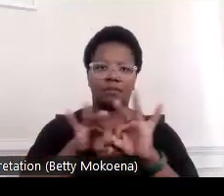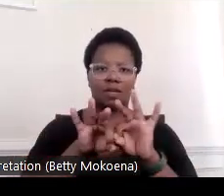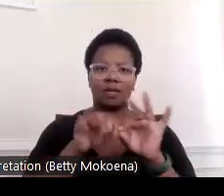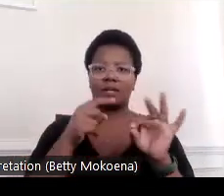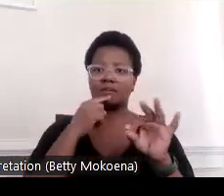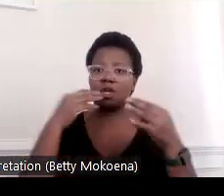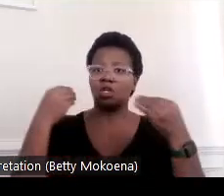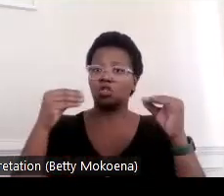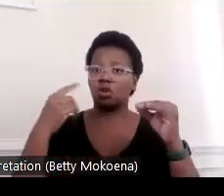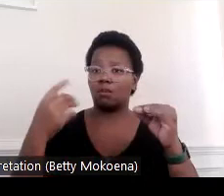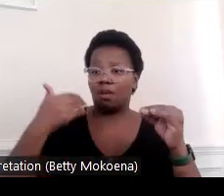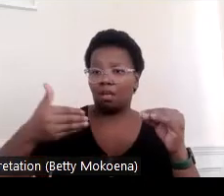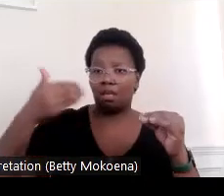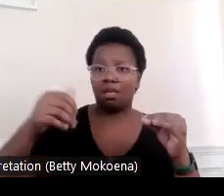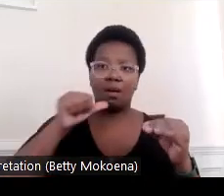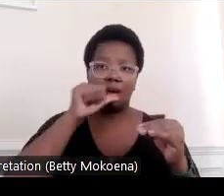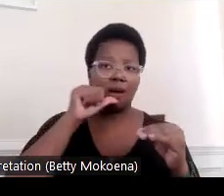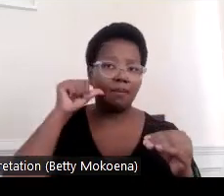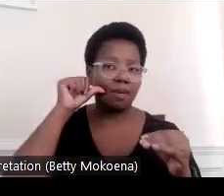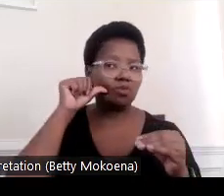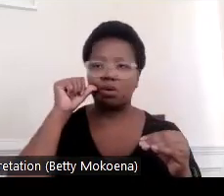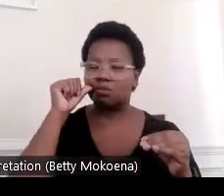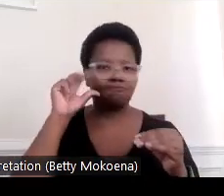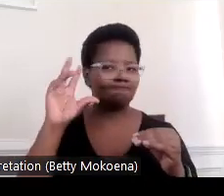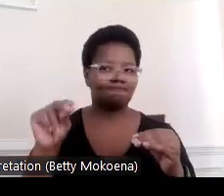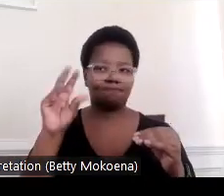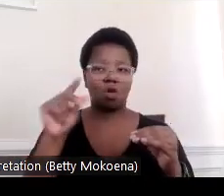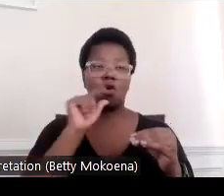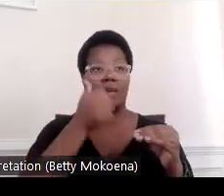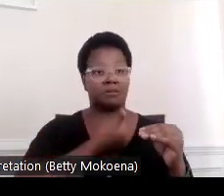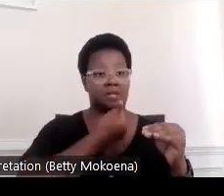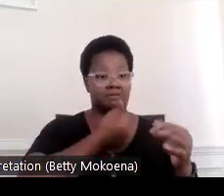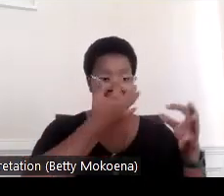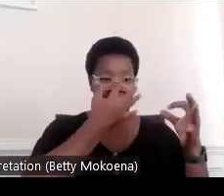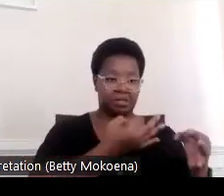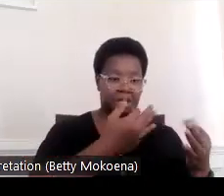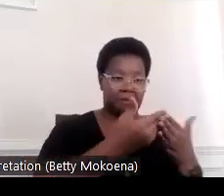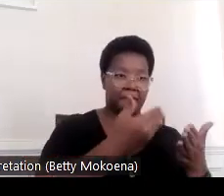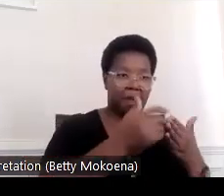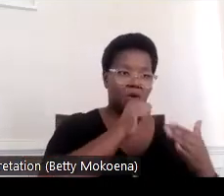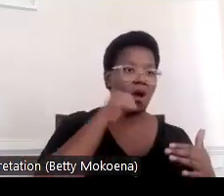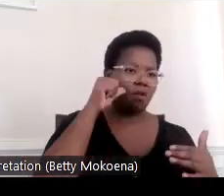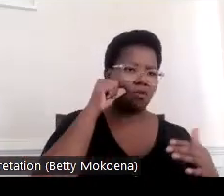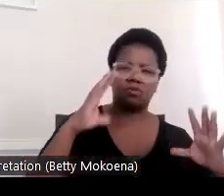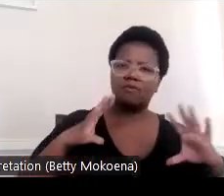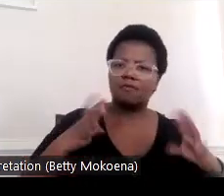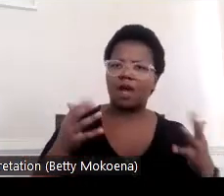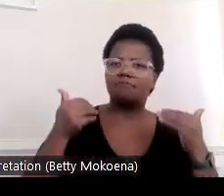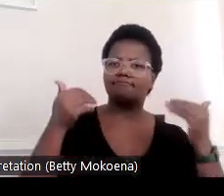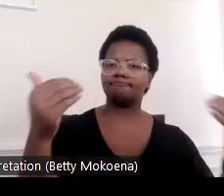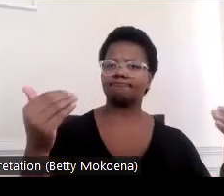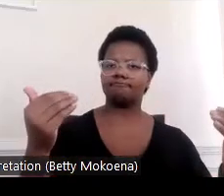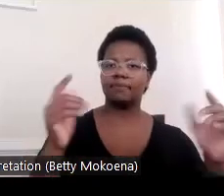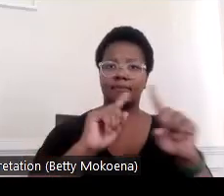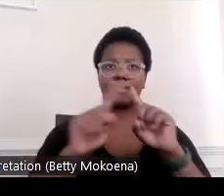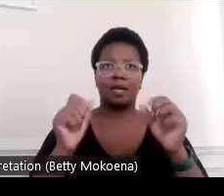bienvenido también donde hacer sus compras no Debería ser todo por internet por Amazon verdad Al menos que el individuo quiera